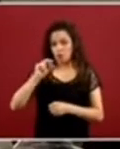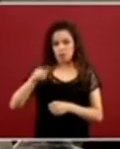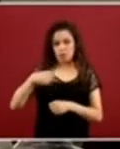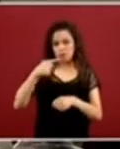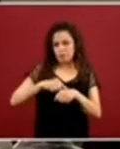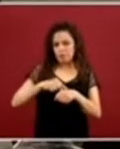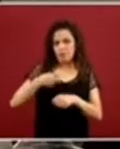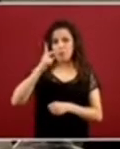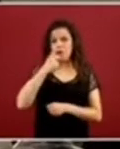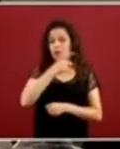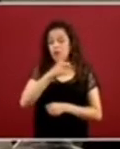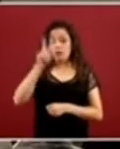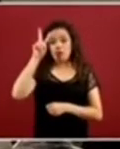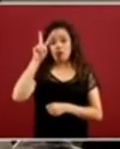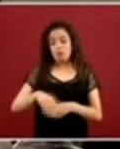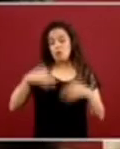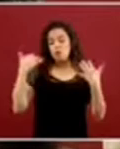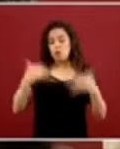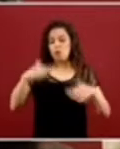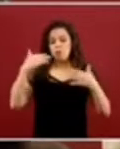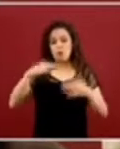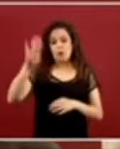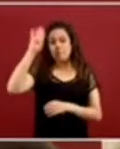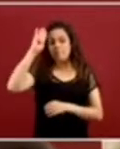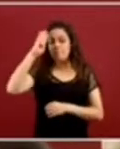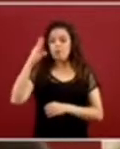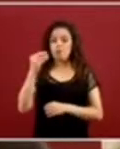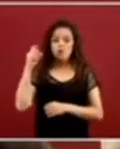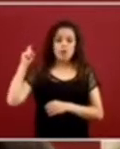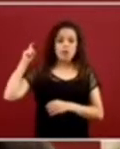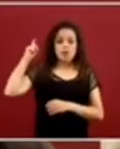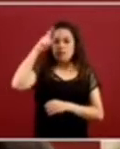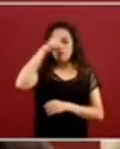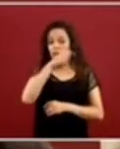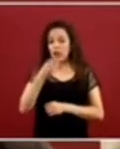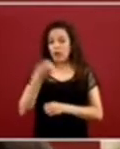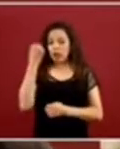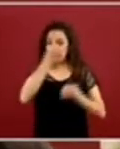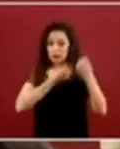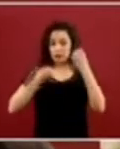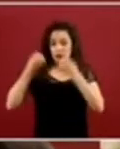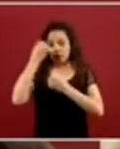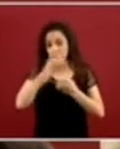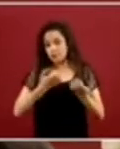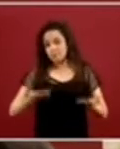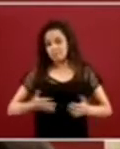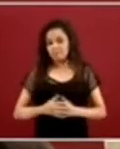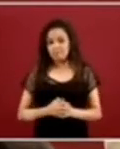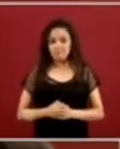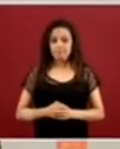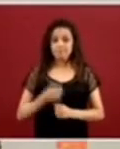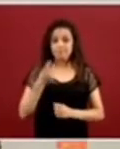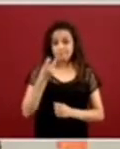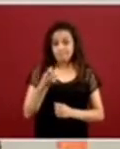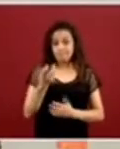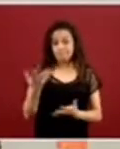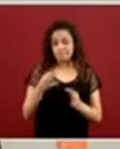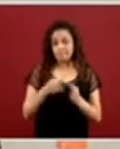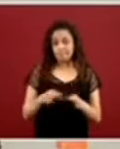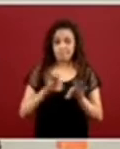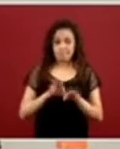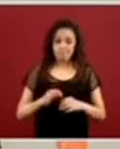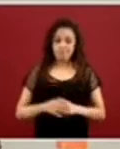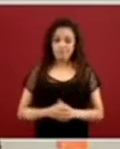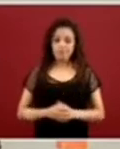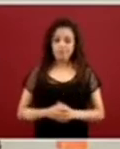nuestro país de todas las disciplinas. Entonces, seguramente eso tendrá este elemento. Ahora, sí,